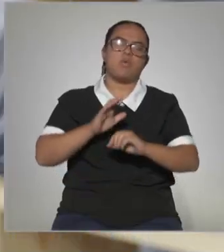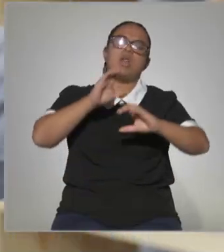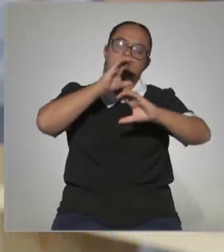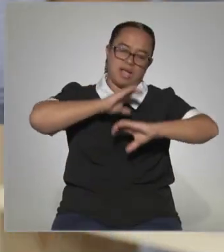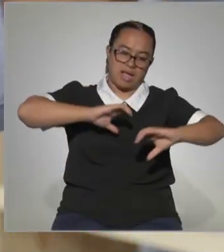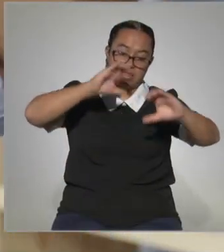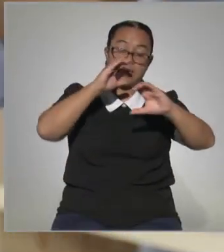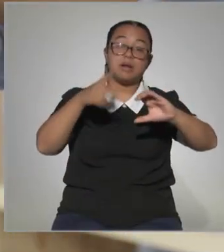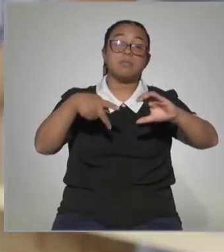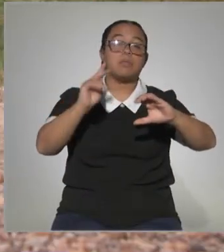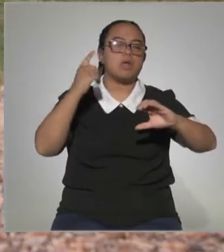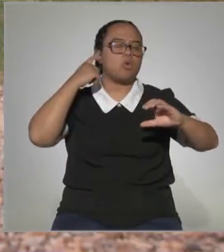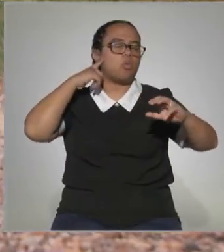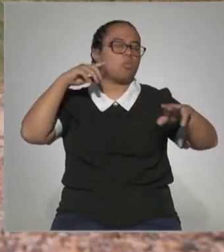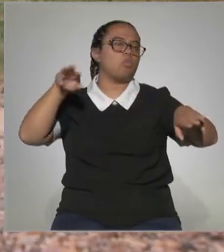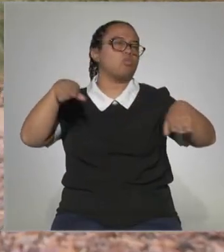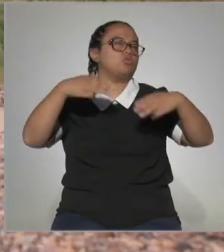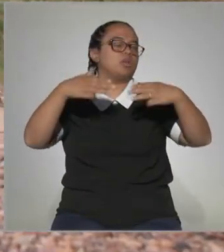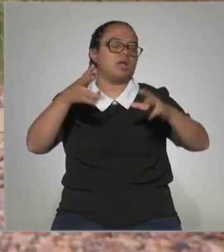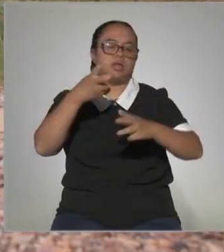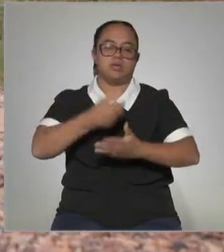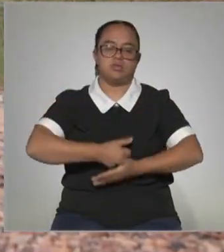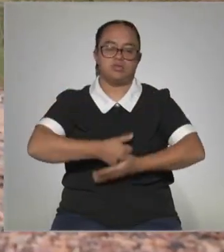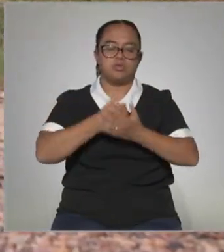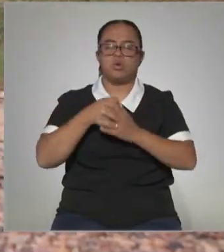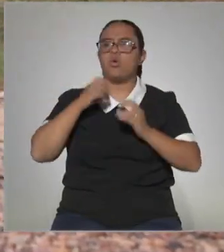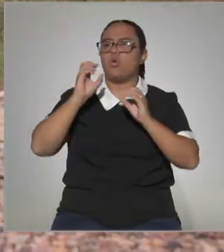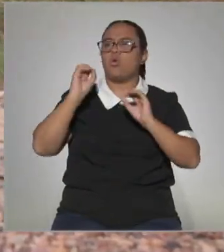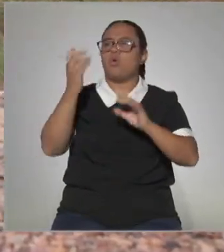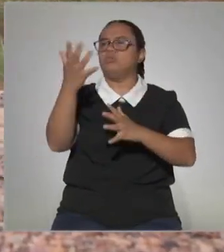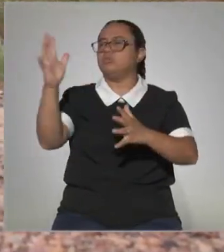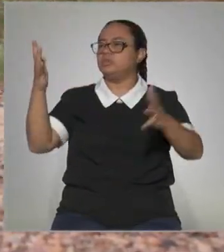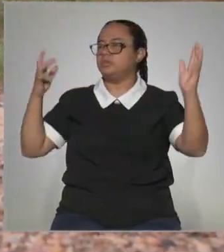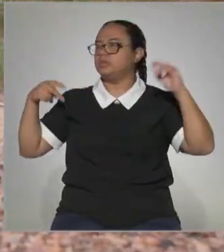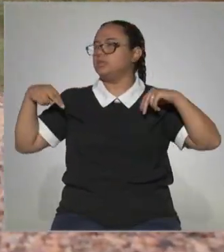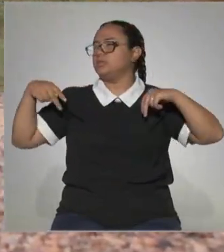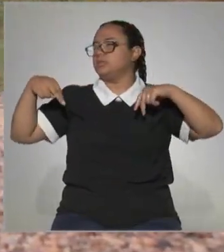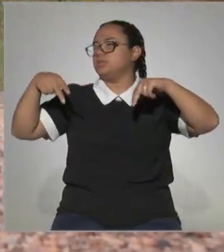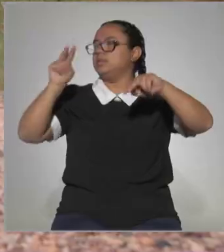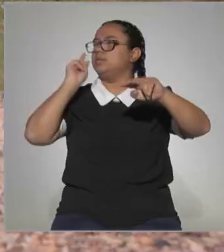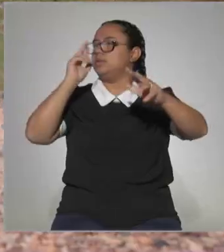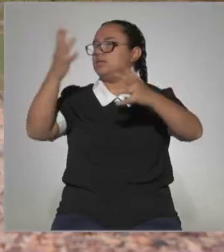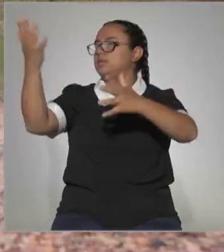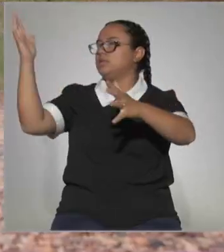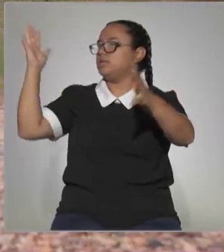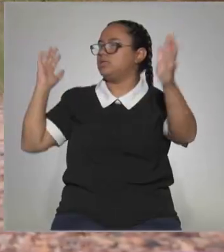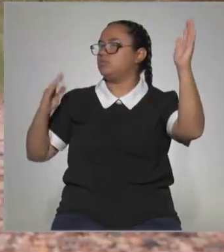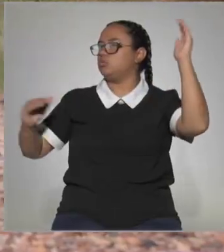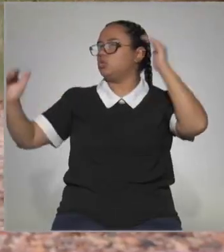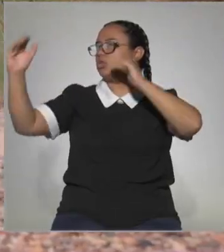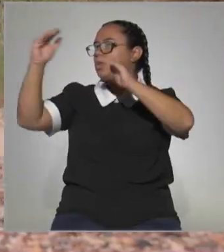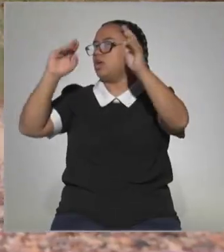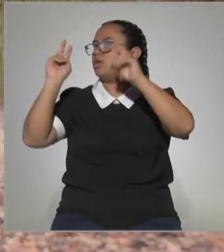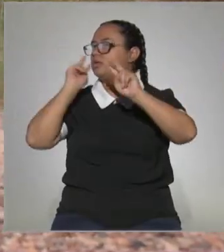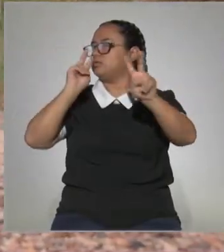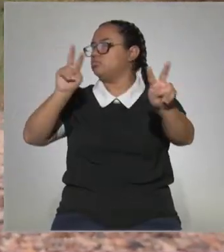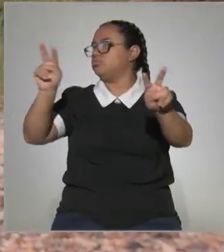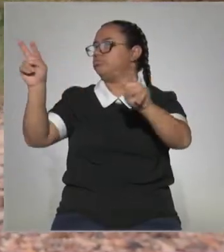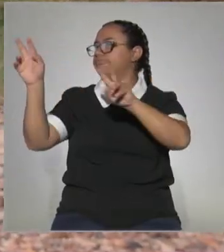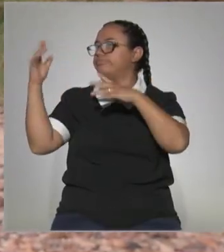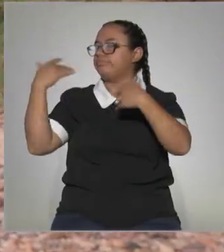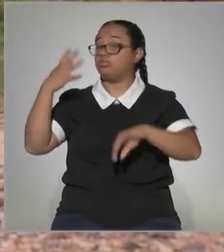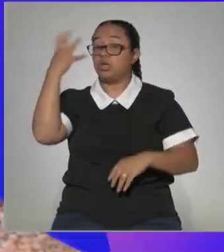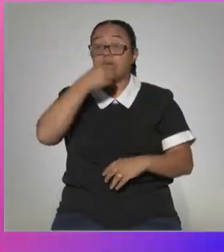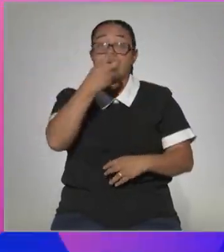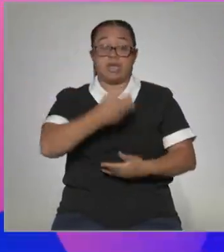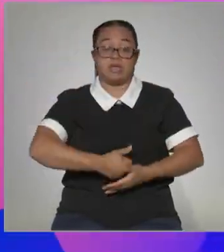cantar, pero escuchar música. Salir a la naturaleza, ver paisajes de naturaleza. Todas esas cosas regulan